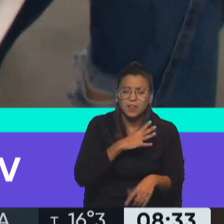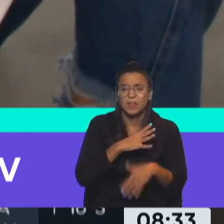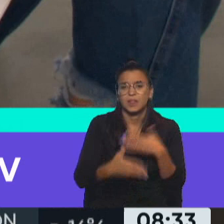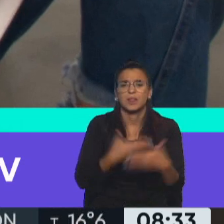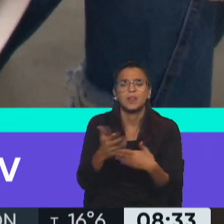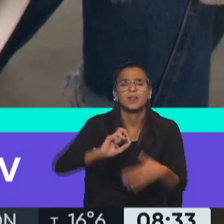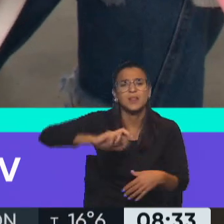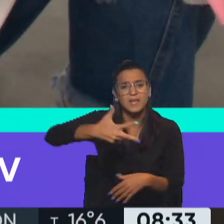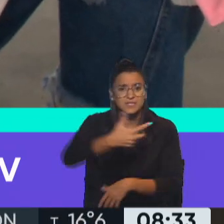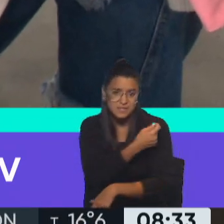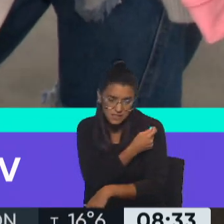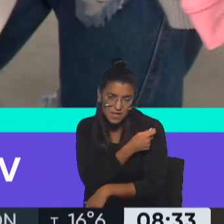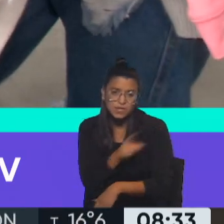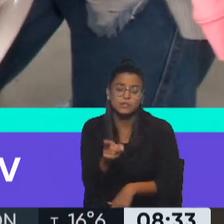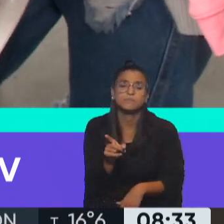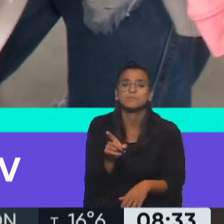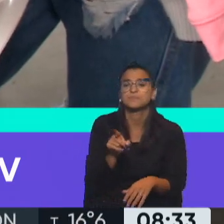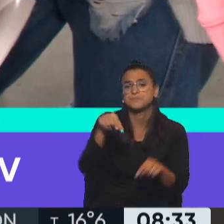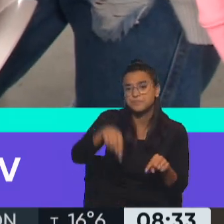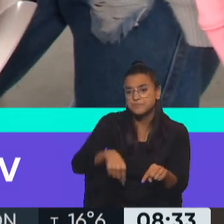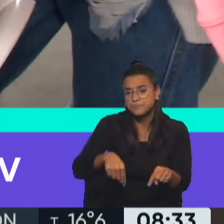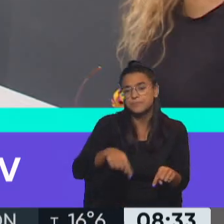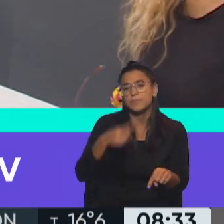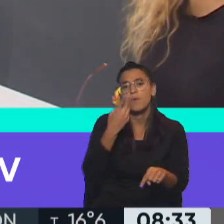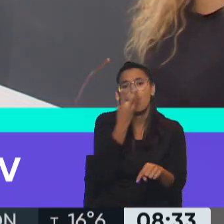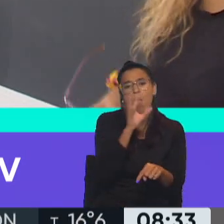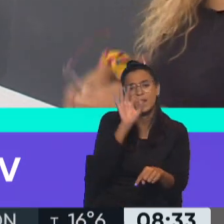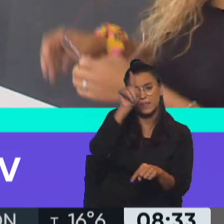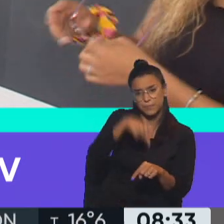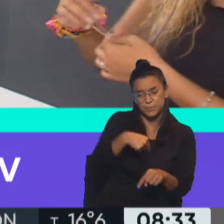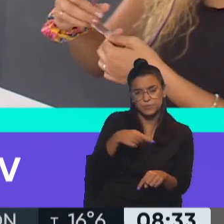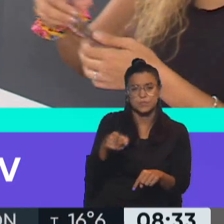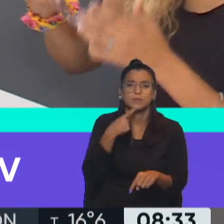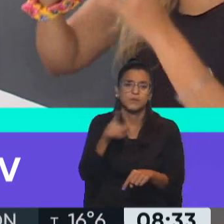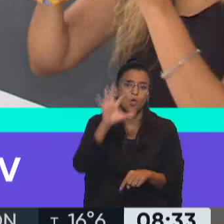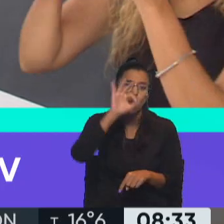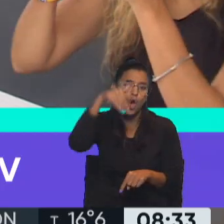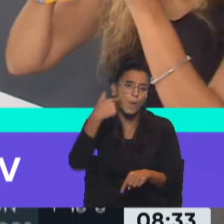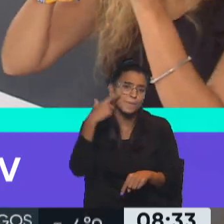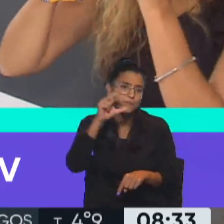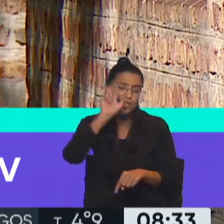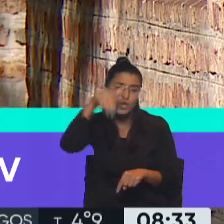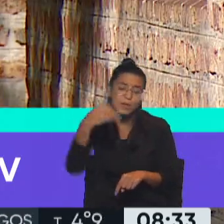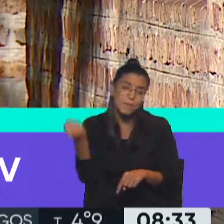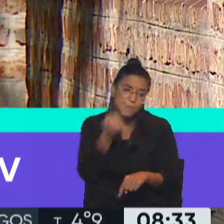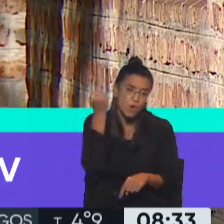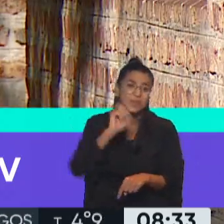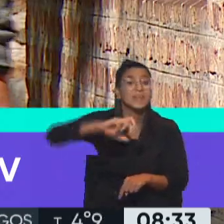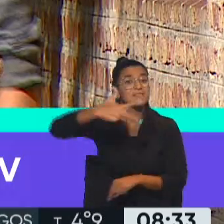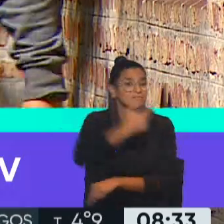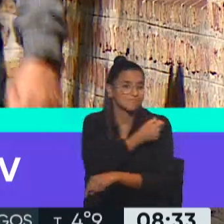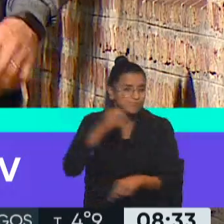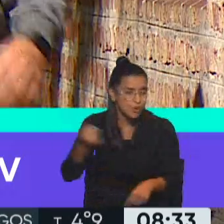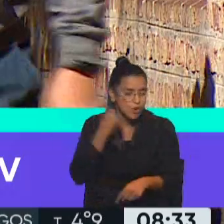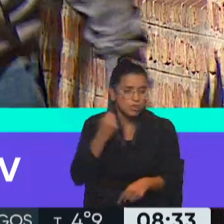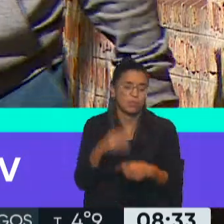en las terceras dosis, donde apenas estamos rozando el 40%. Y frente a Omicron es importante esta tercera dosis.